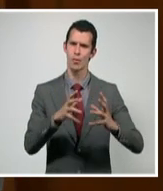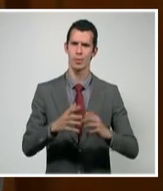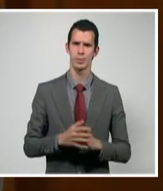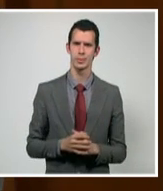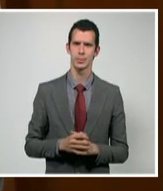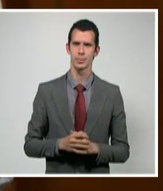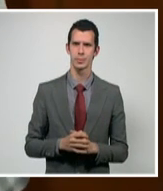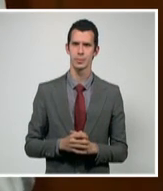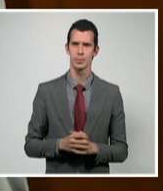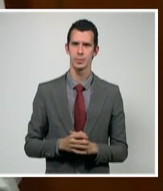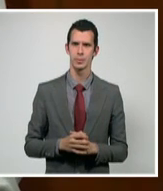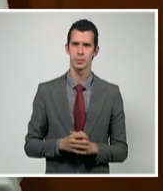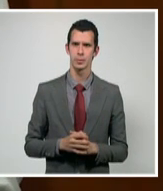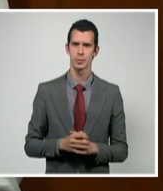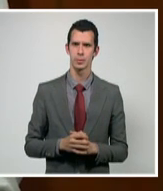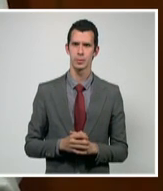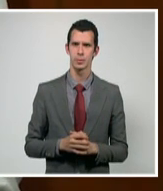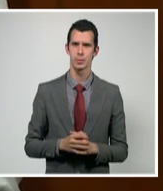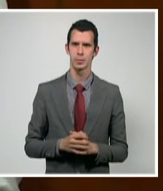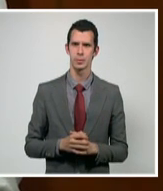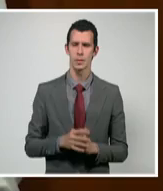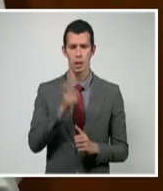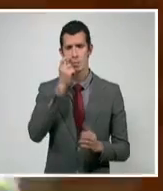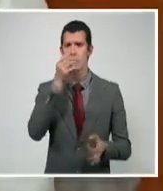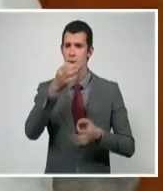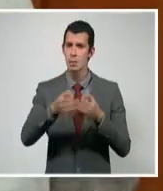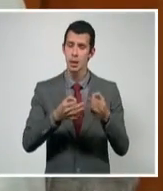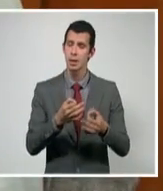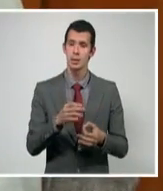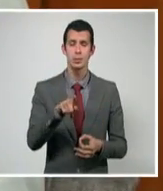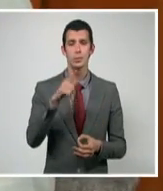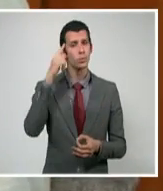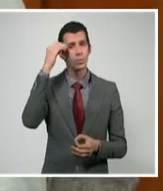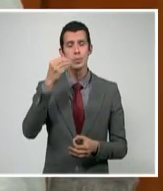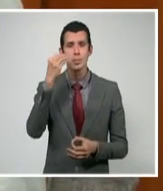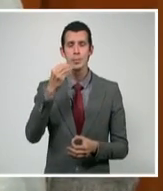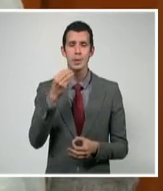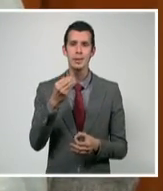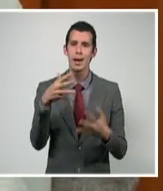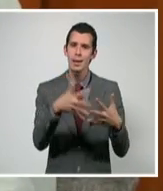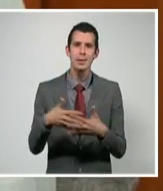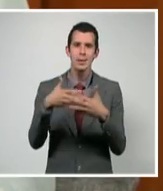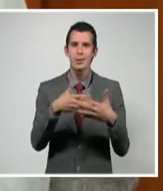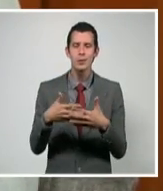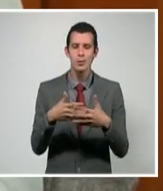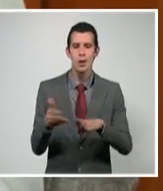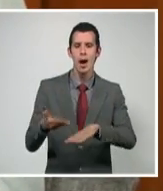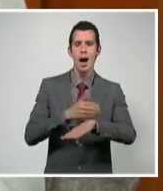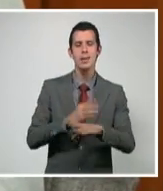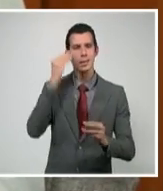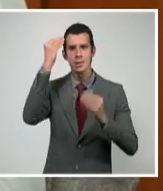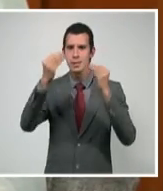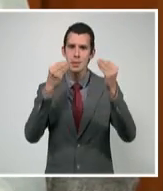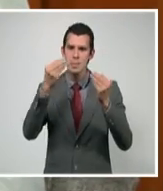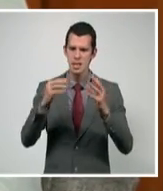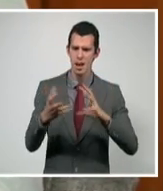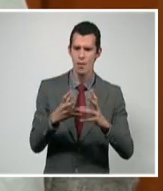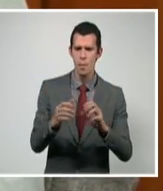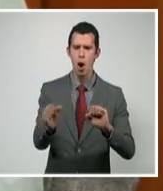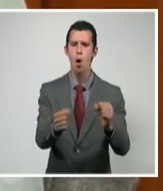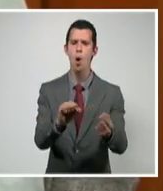es desconocer todo el trabajo de la institucionalidad cubana. Yo me pregunto cuáles de esos artistas, cuando van a exponer